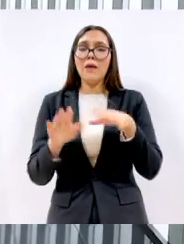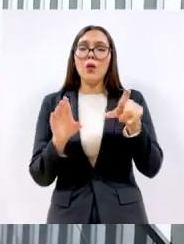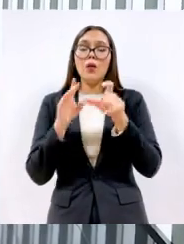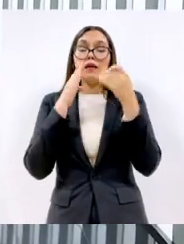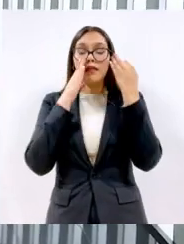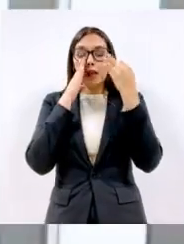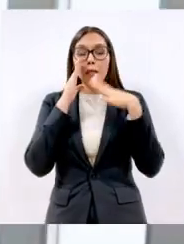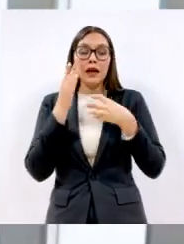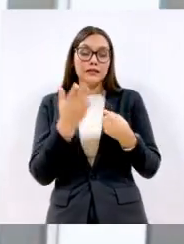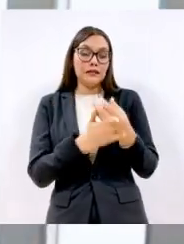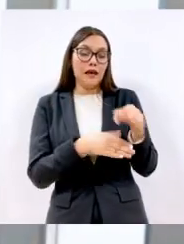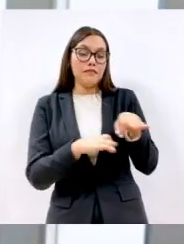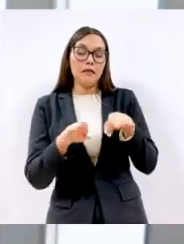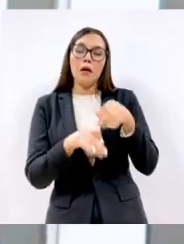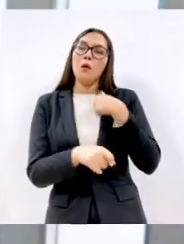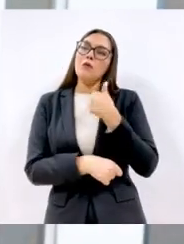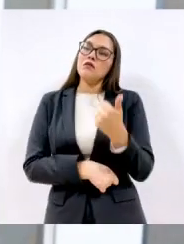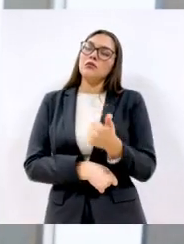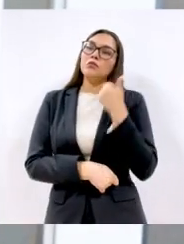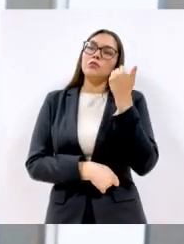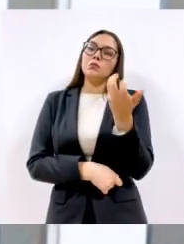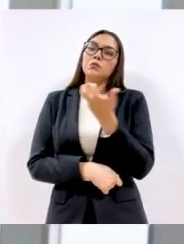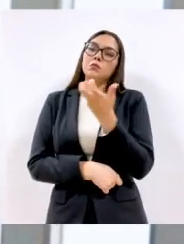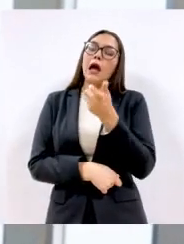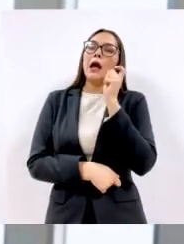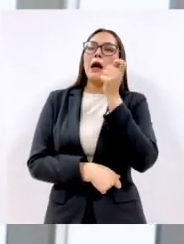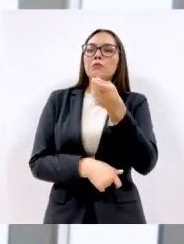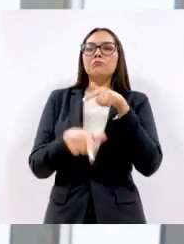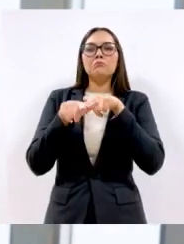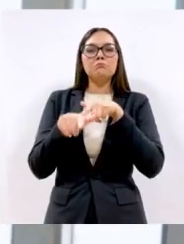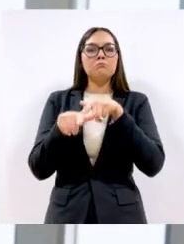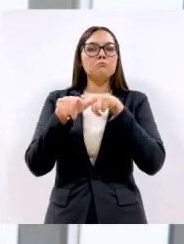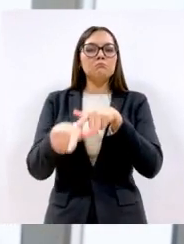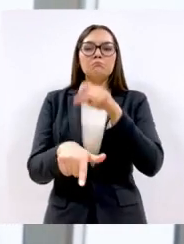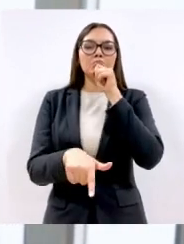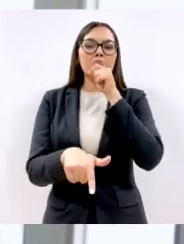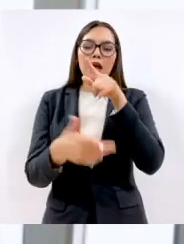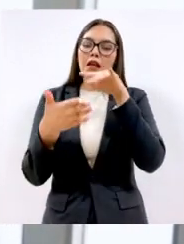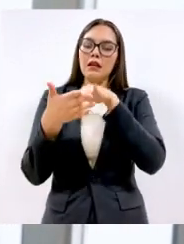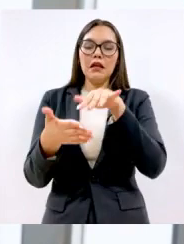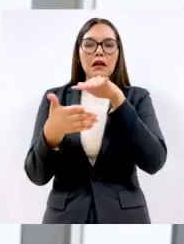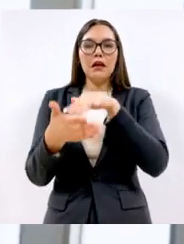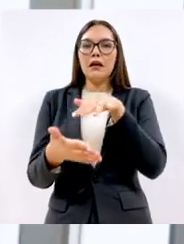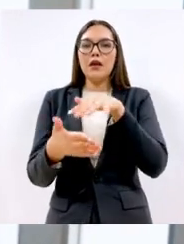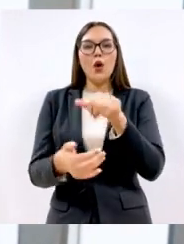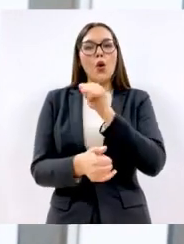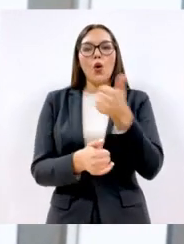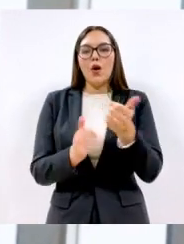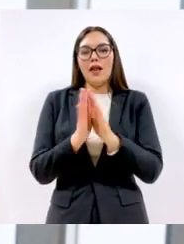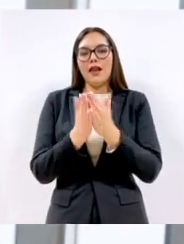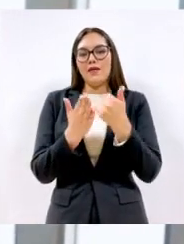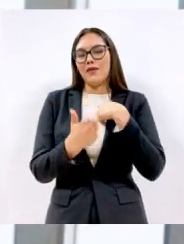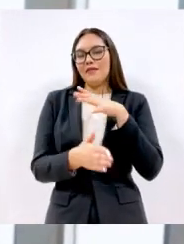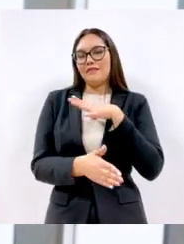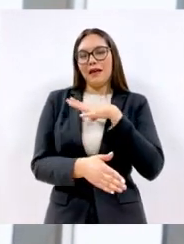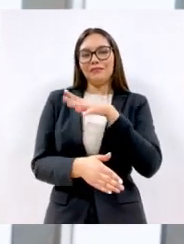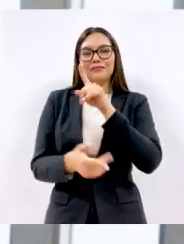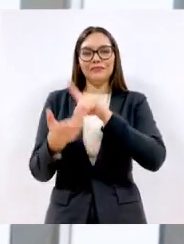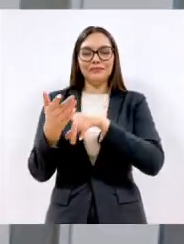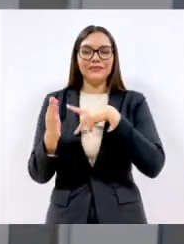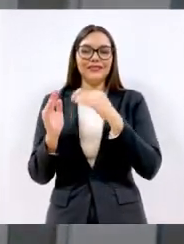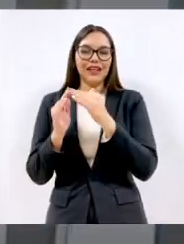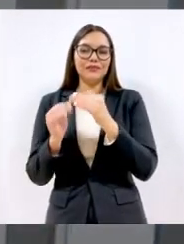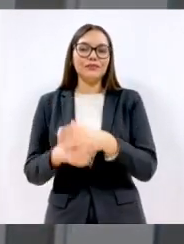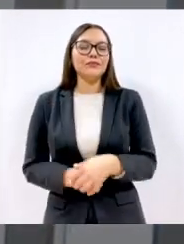mis espacios, cuando ya salgo de mi trabajo, regularmente estoy continuando la lectura con los libros que tengo a la